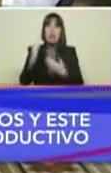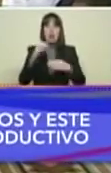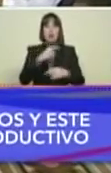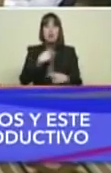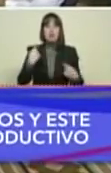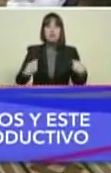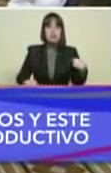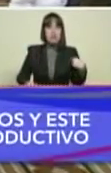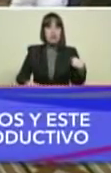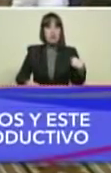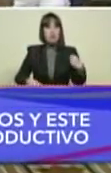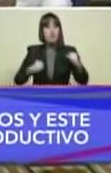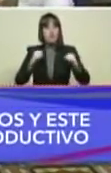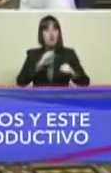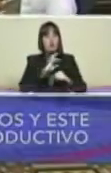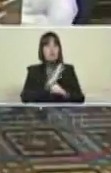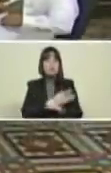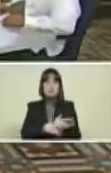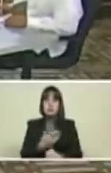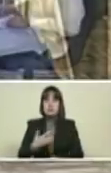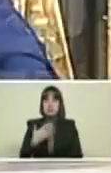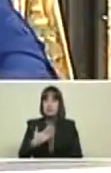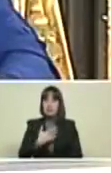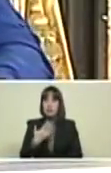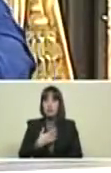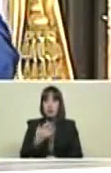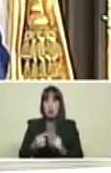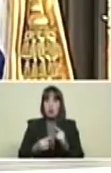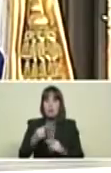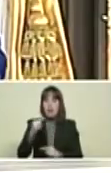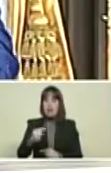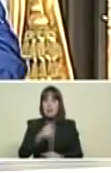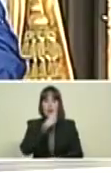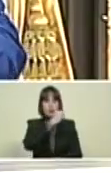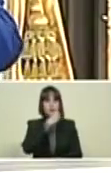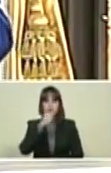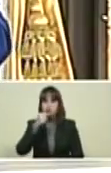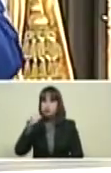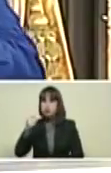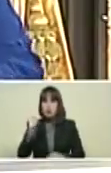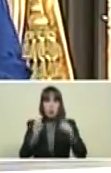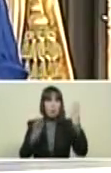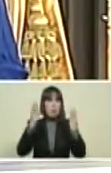cargado de fuerza. Mañana voy a tener una rueda de prensa para hacer un balance